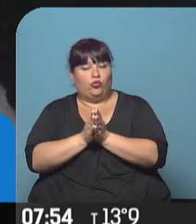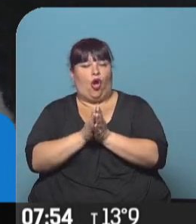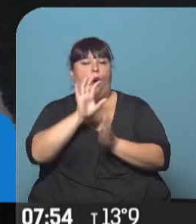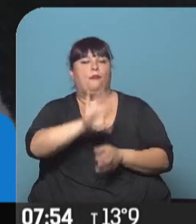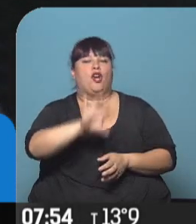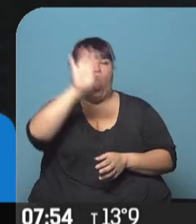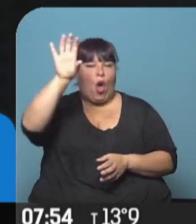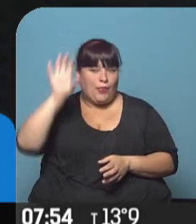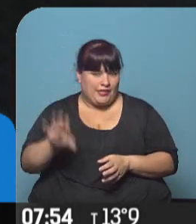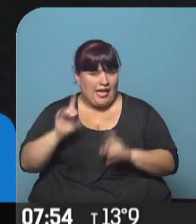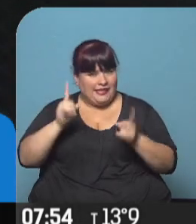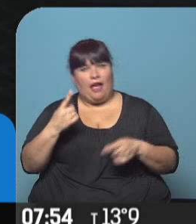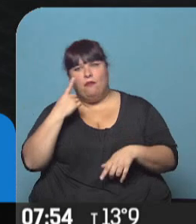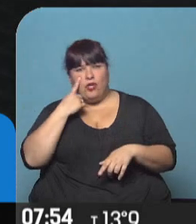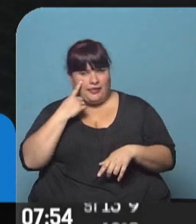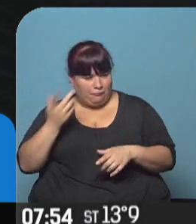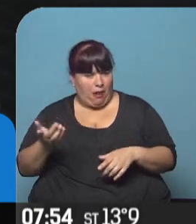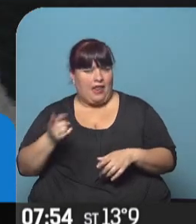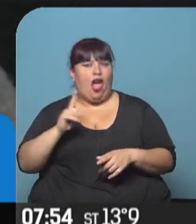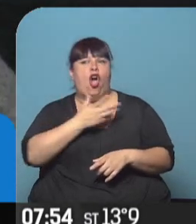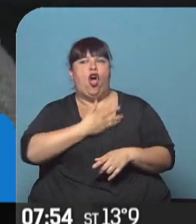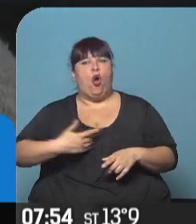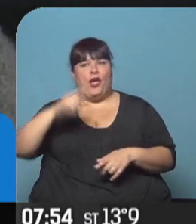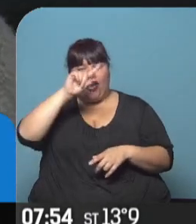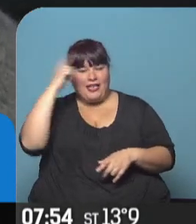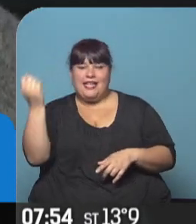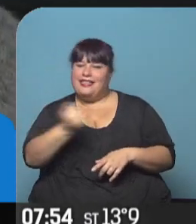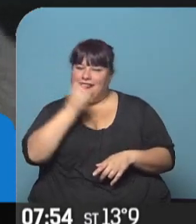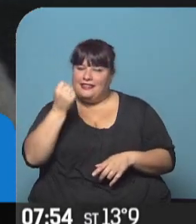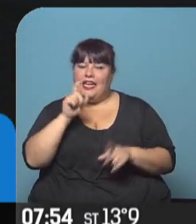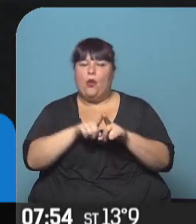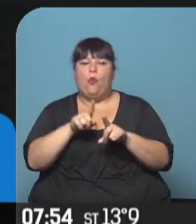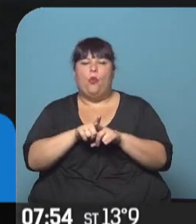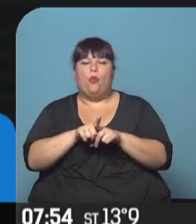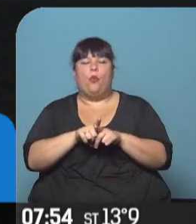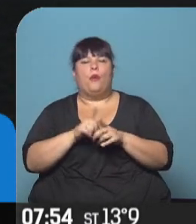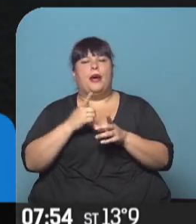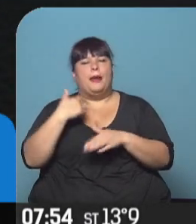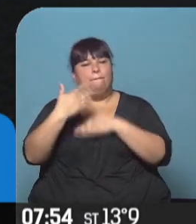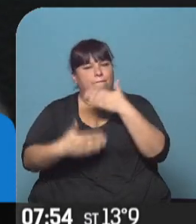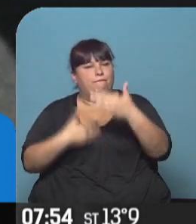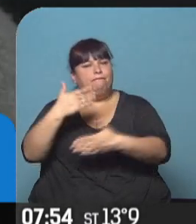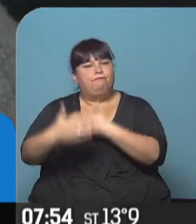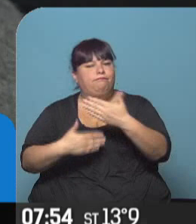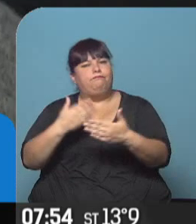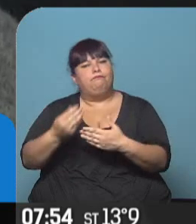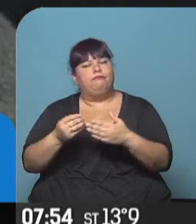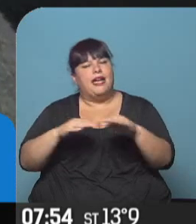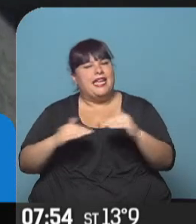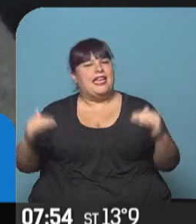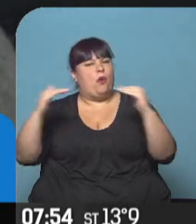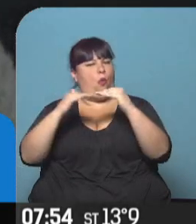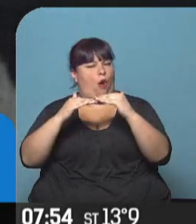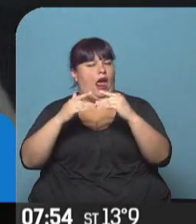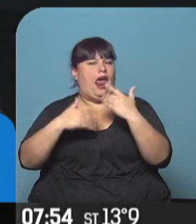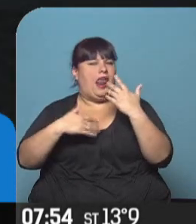provincias a su vez los municipios y el gobierno nacional intenten un proceso de equilibrio más